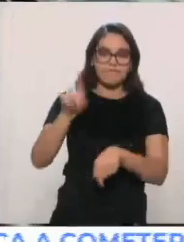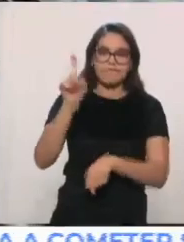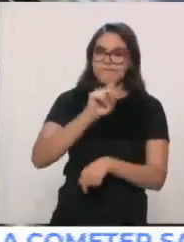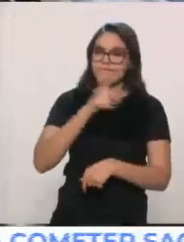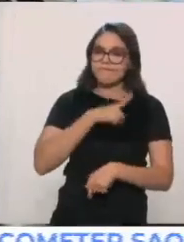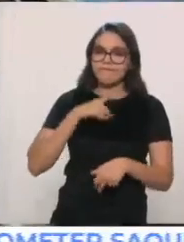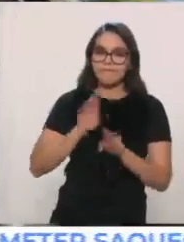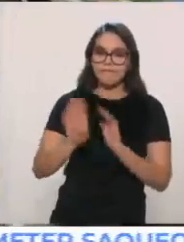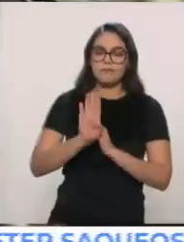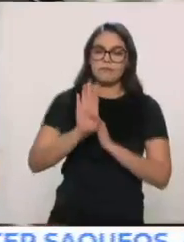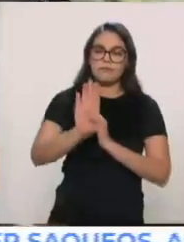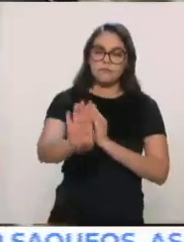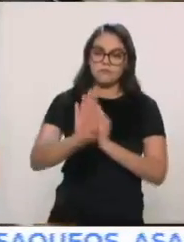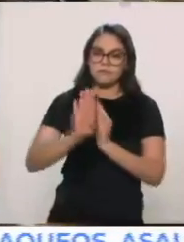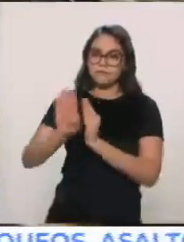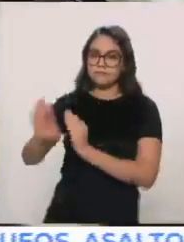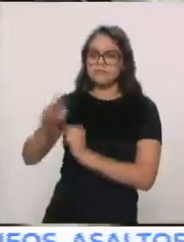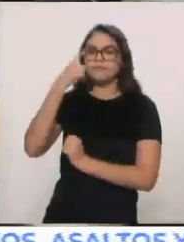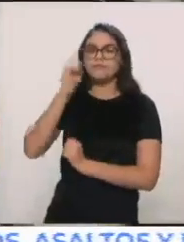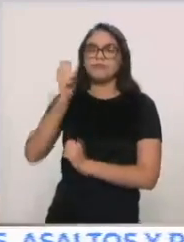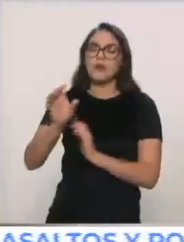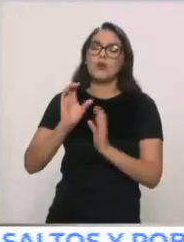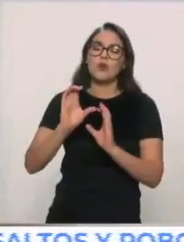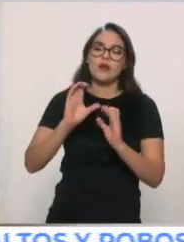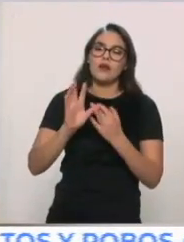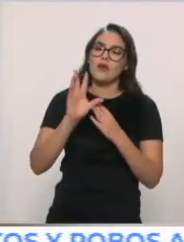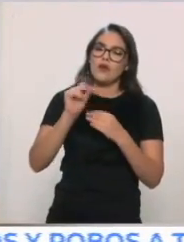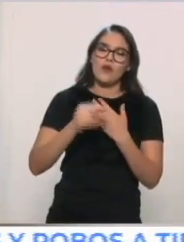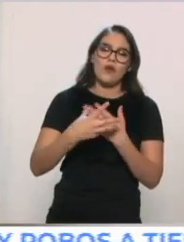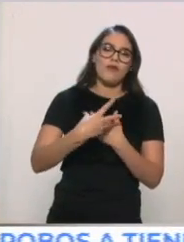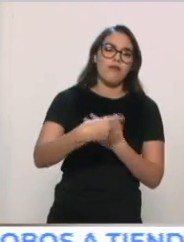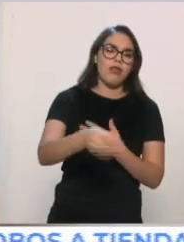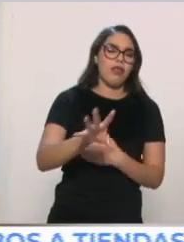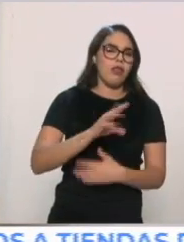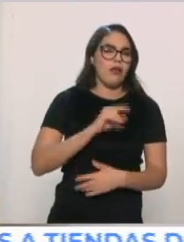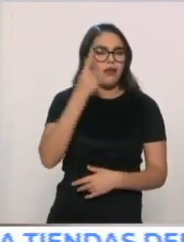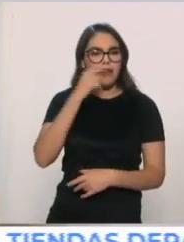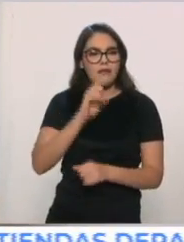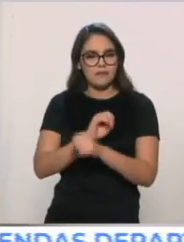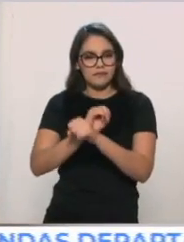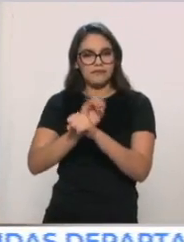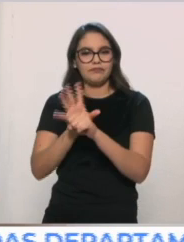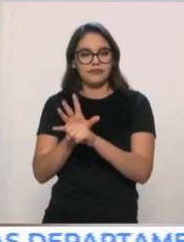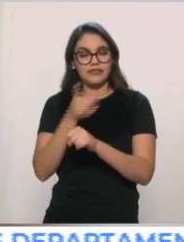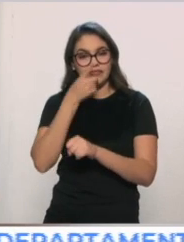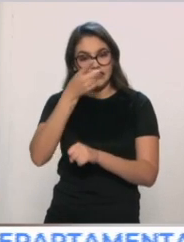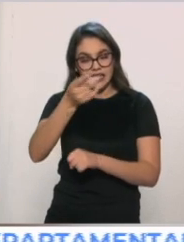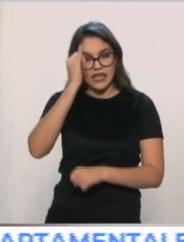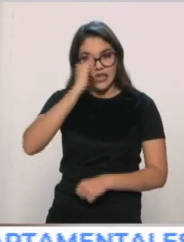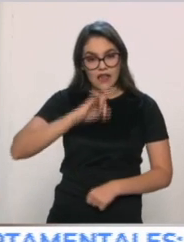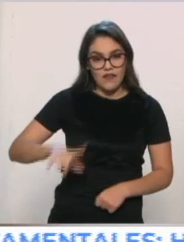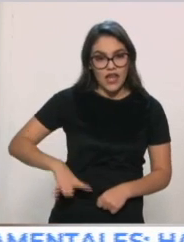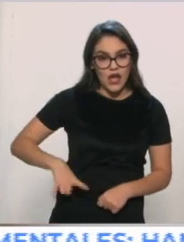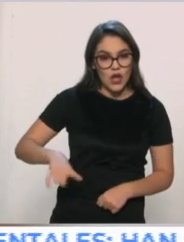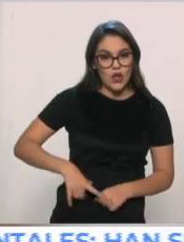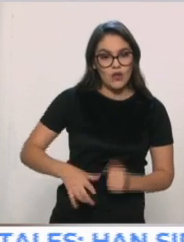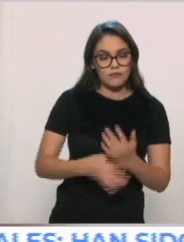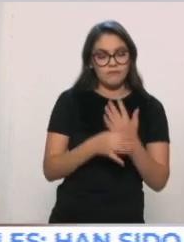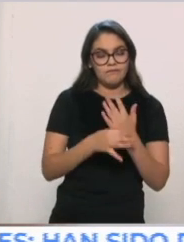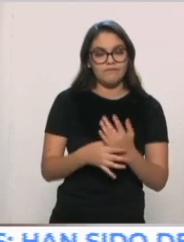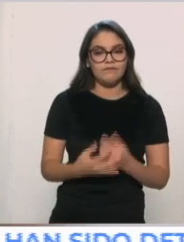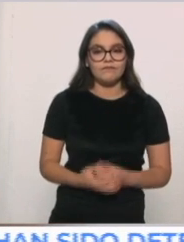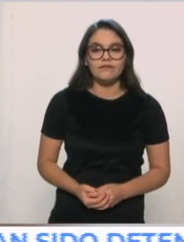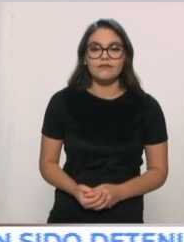emergencia sanitaria en la Ciudad de México por COVID-19, destacó la jefa de gobierno en conferencia de prensa. Estamos